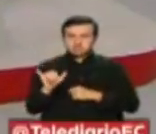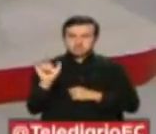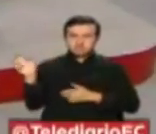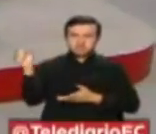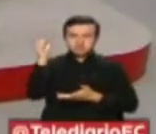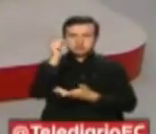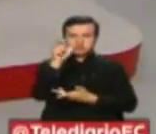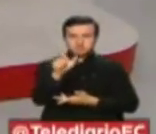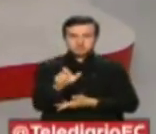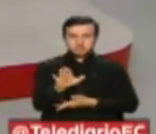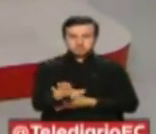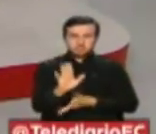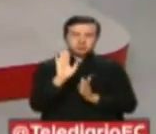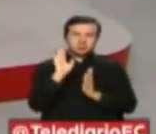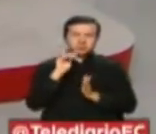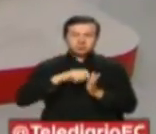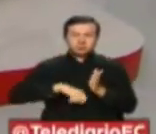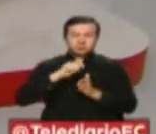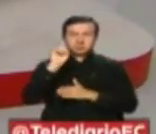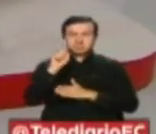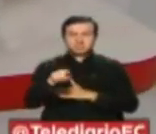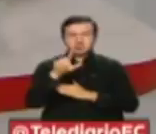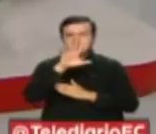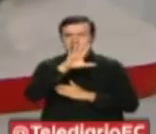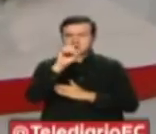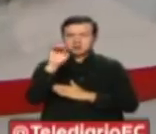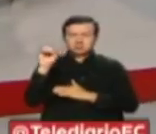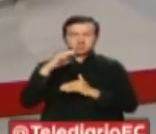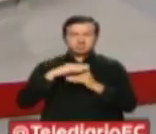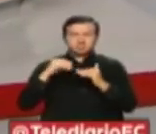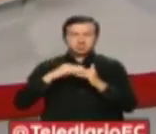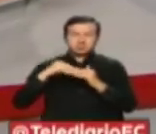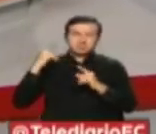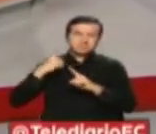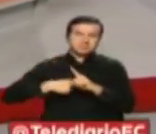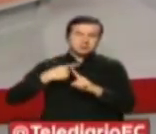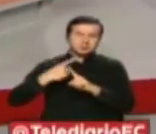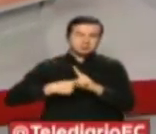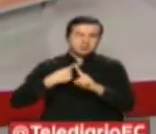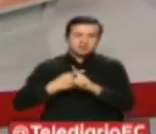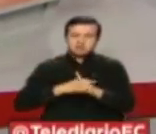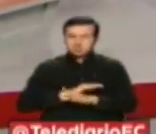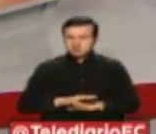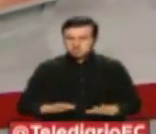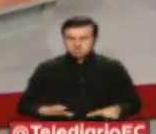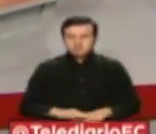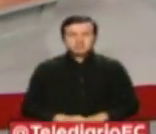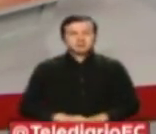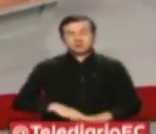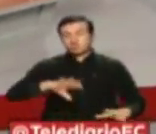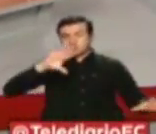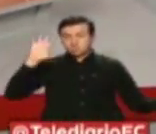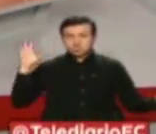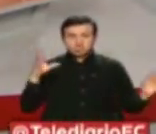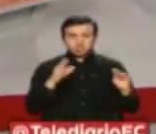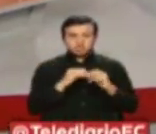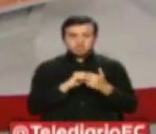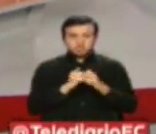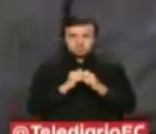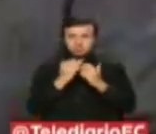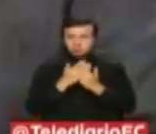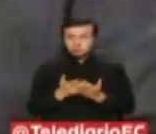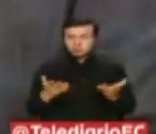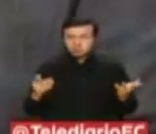y que era apenas un contrato de mil 500 dólares mensuales es decir traduce todo el problema en un